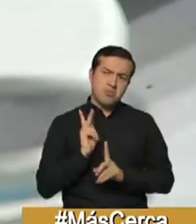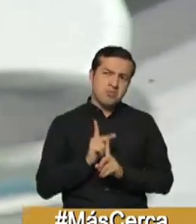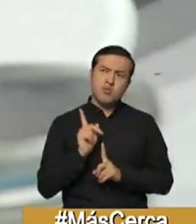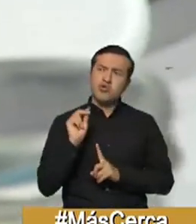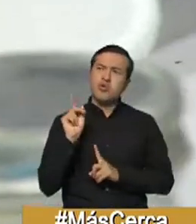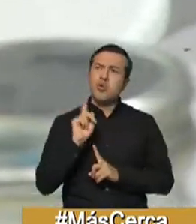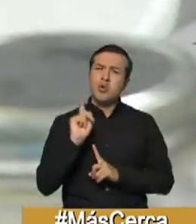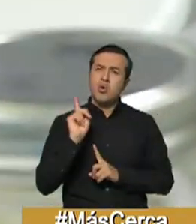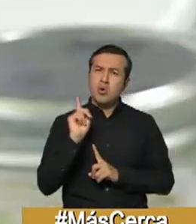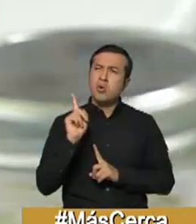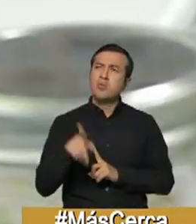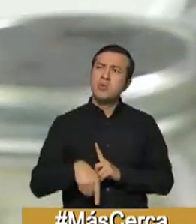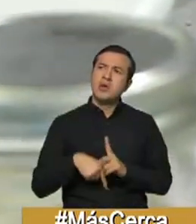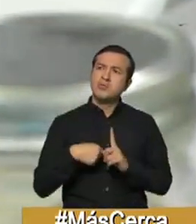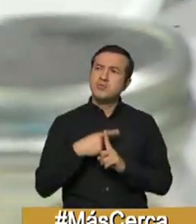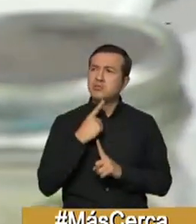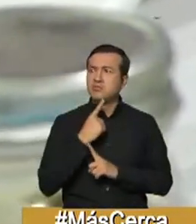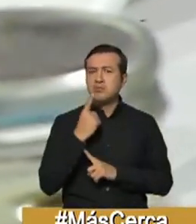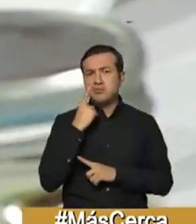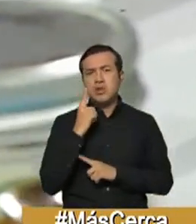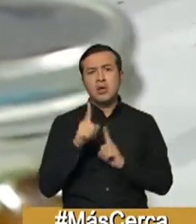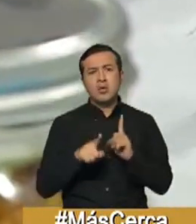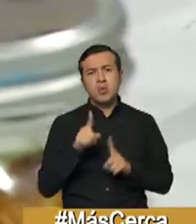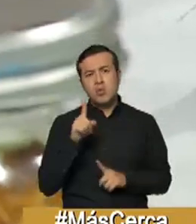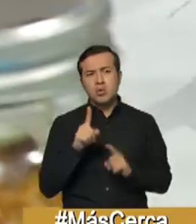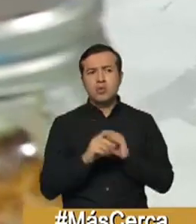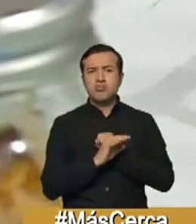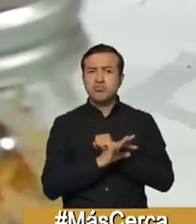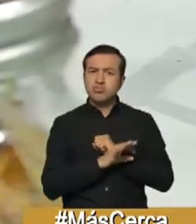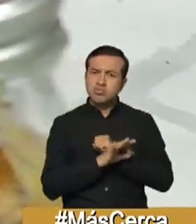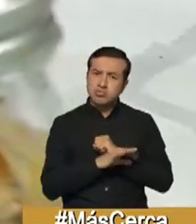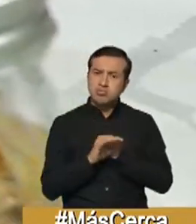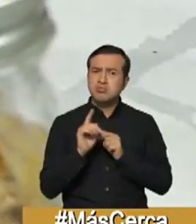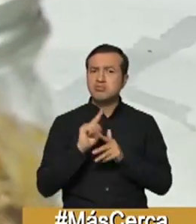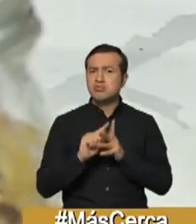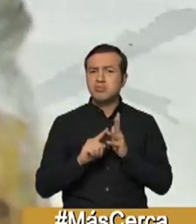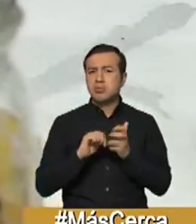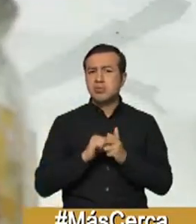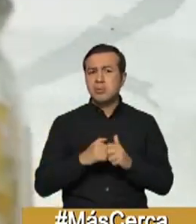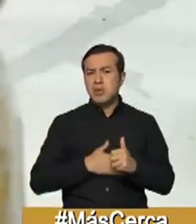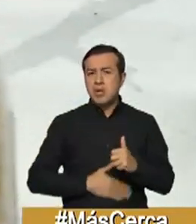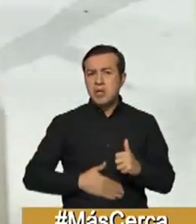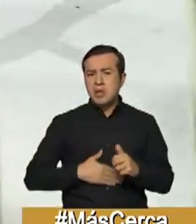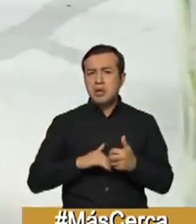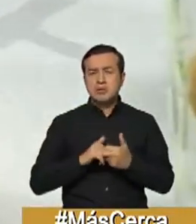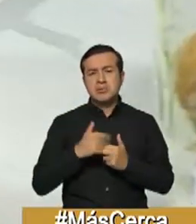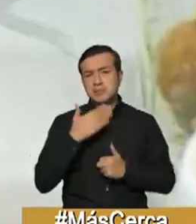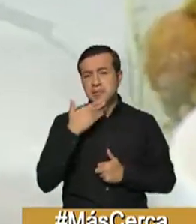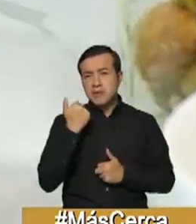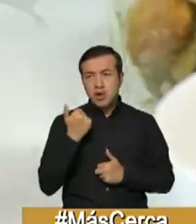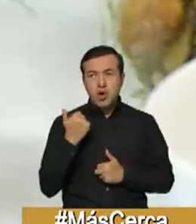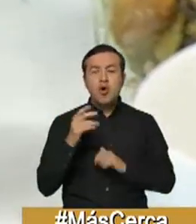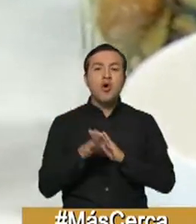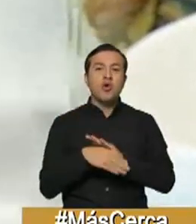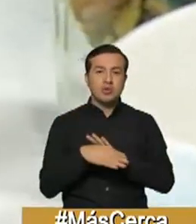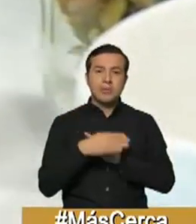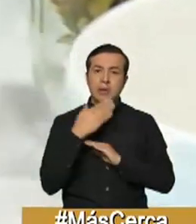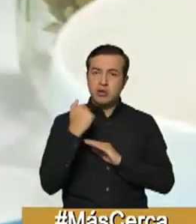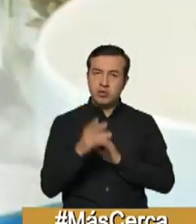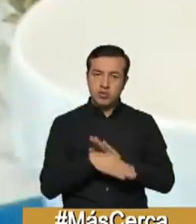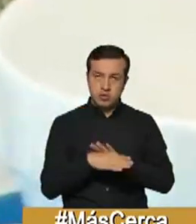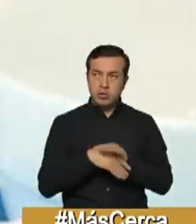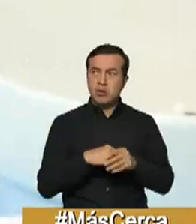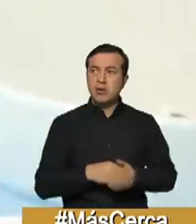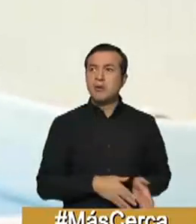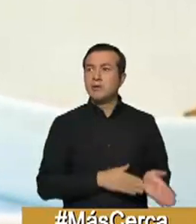pero sí presentan gases y otro tipo de problemas digestivos. Okay. Que preferible es la cocción de la avena. De